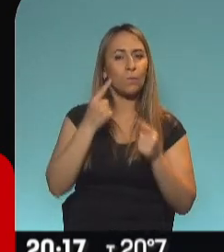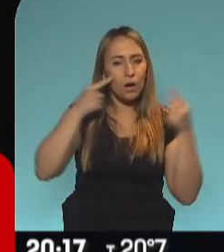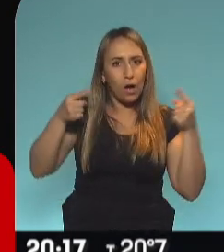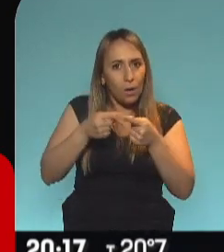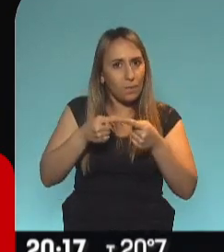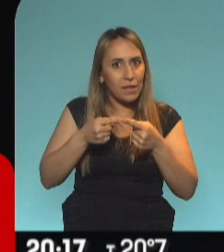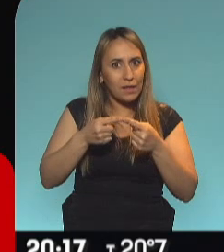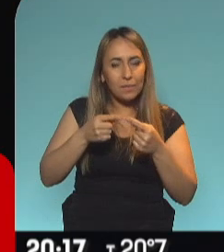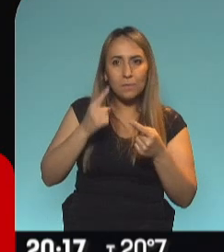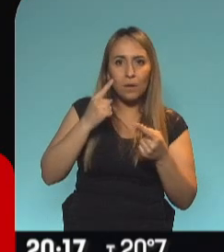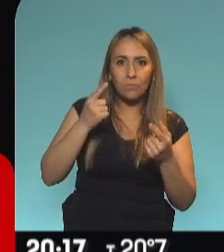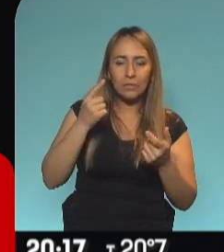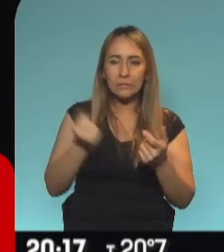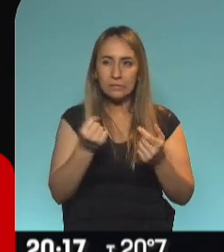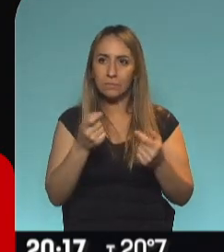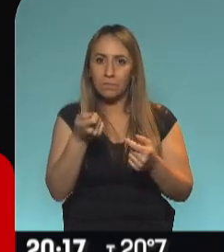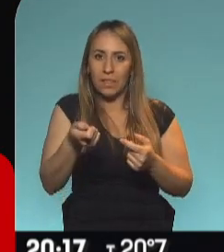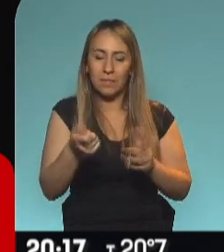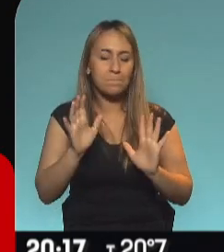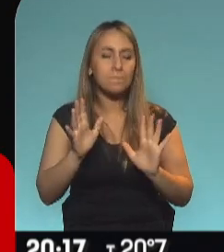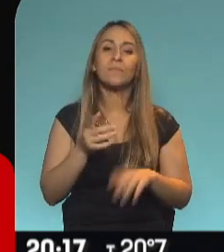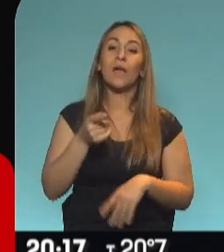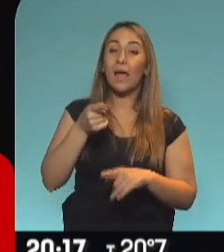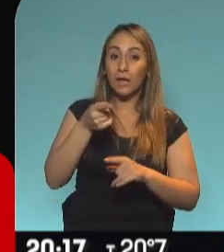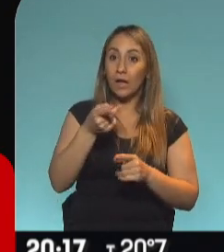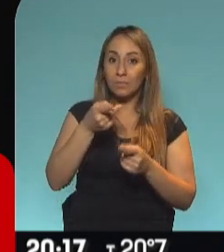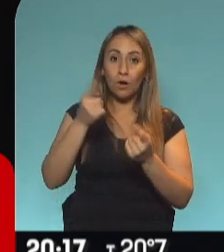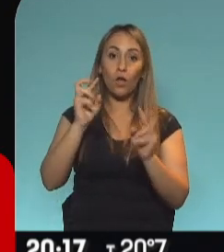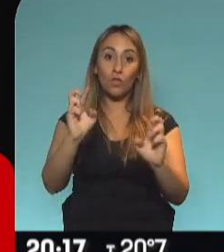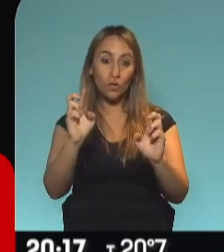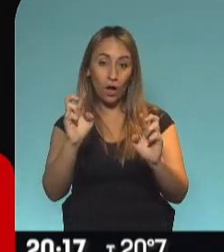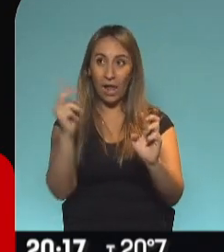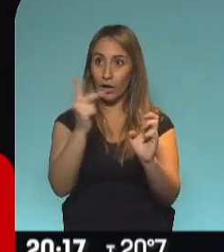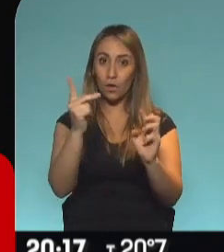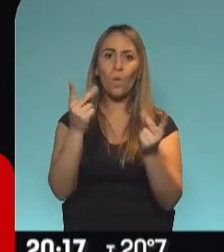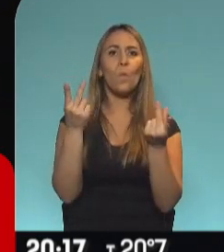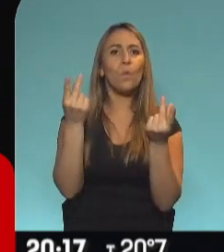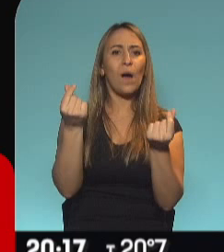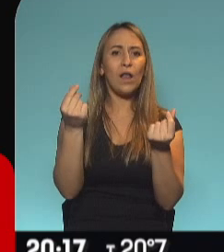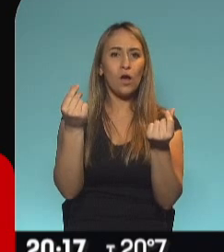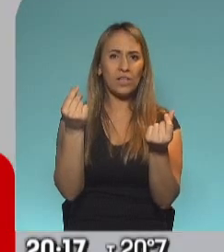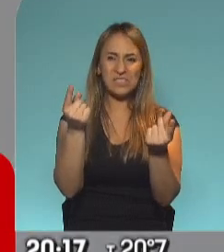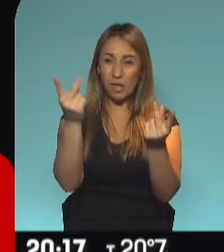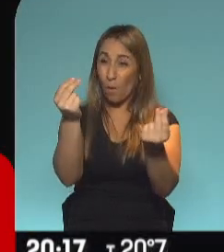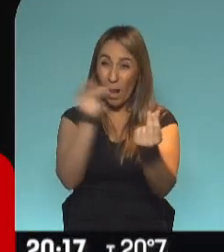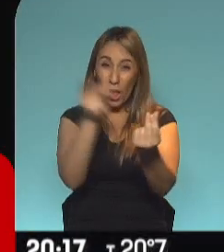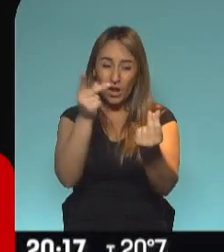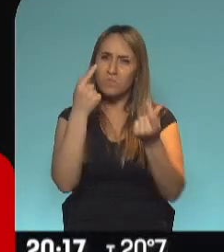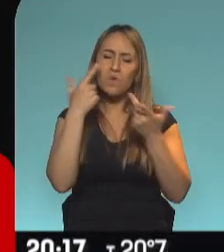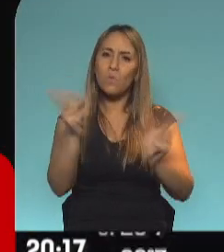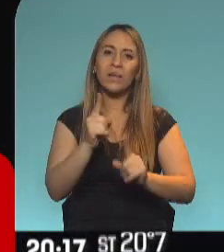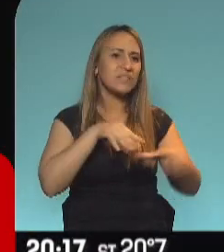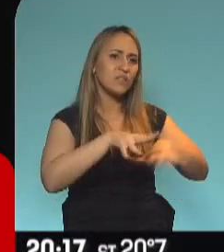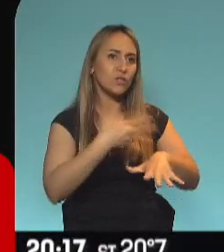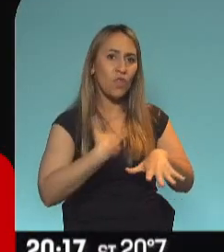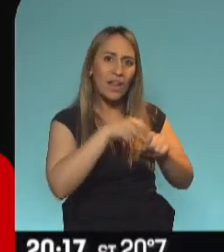Ahora, la realidad es que esos tipos de cambio hoy están en valores que no representan la realidad argentina. Con el tipo de cambio